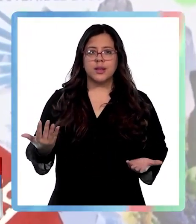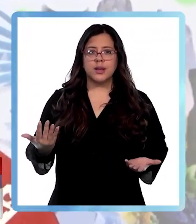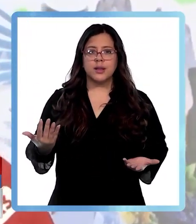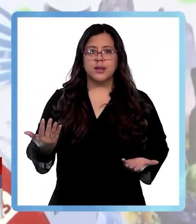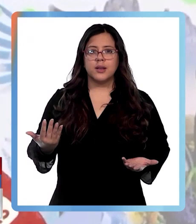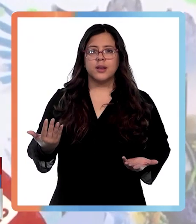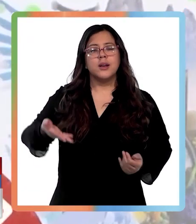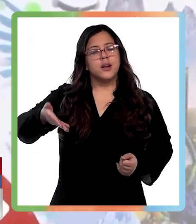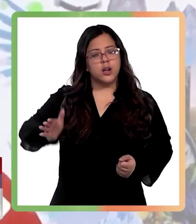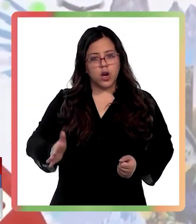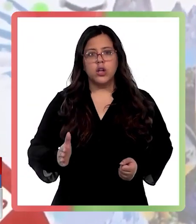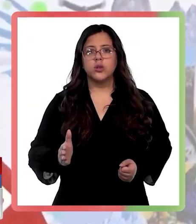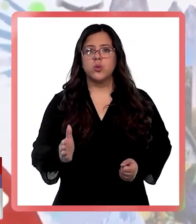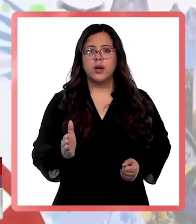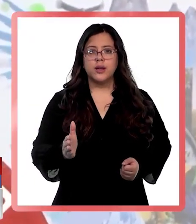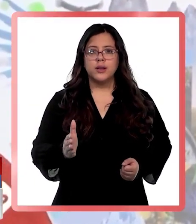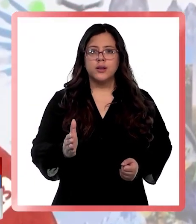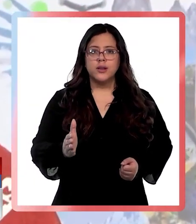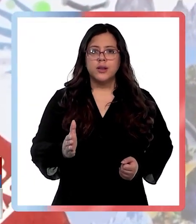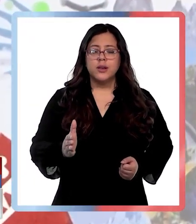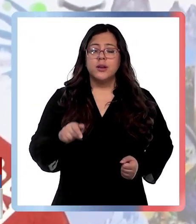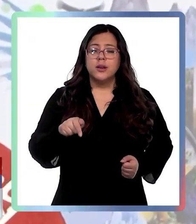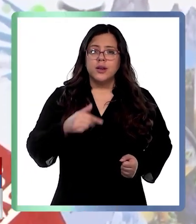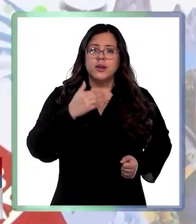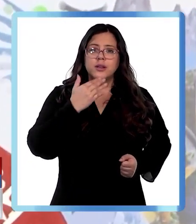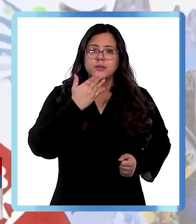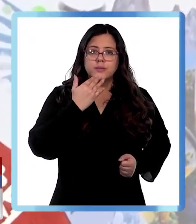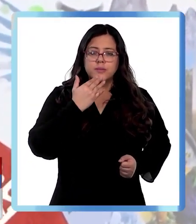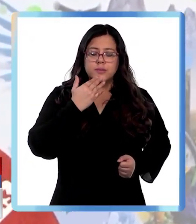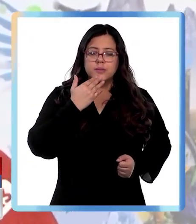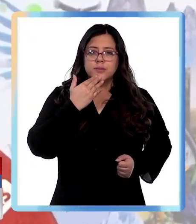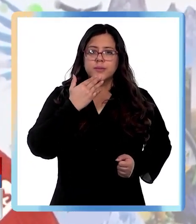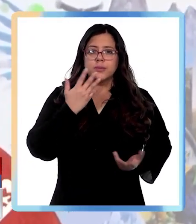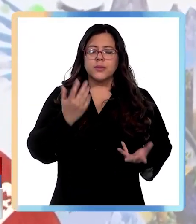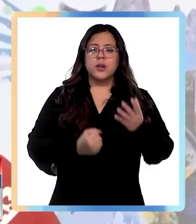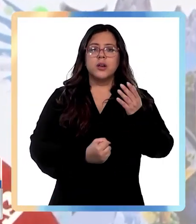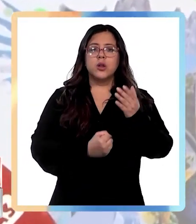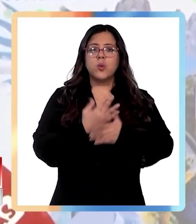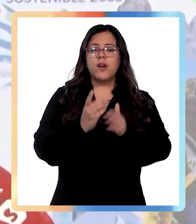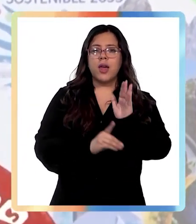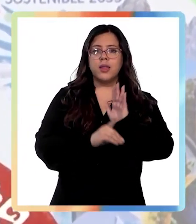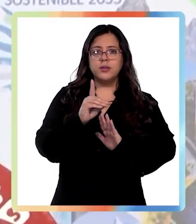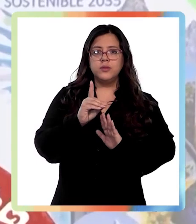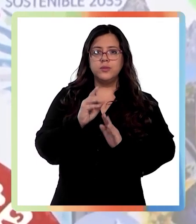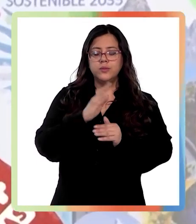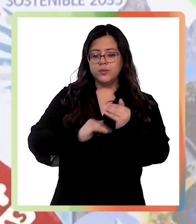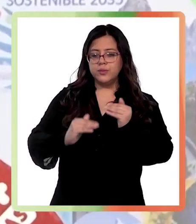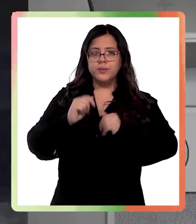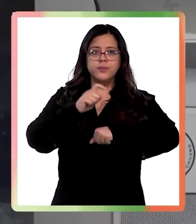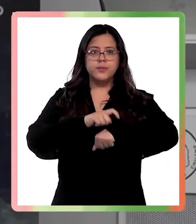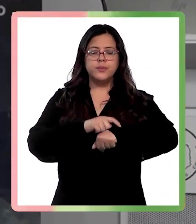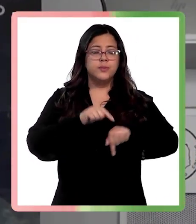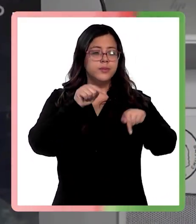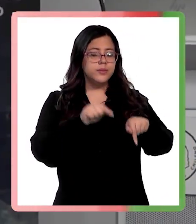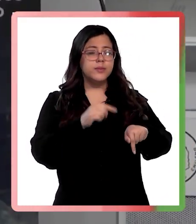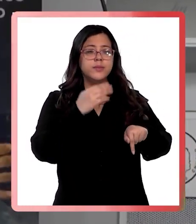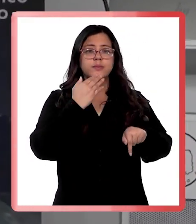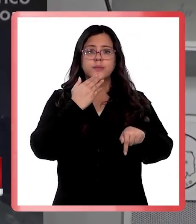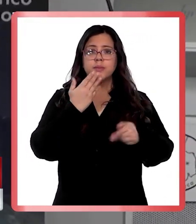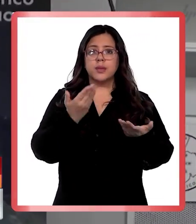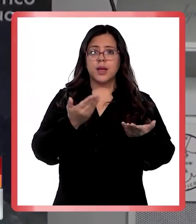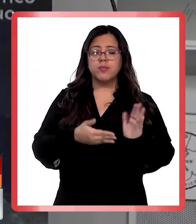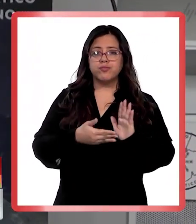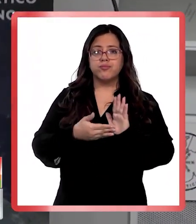mantenerlo en el tiempo y generando nuevos desarrollos en paralelo. De este modo se